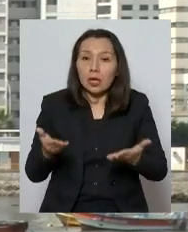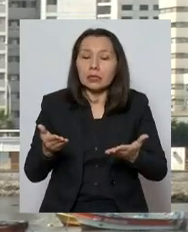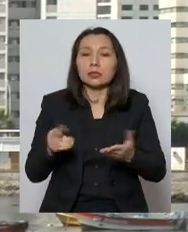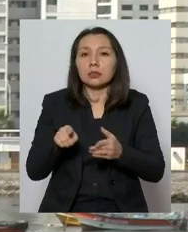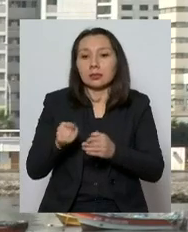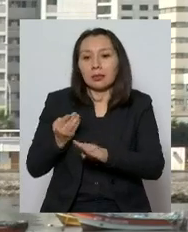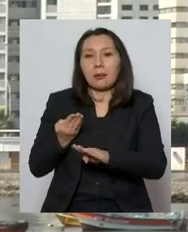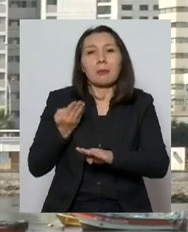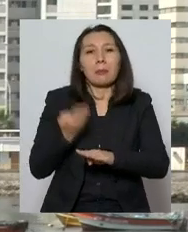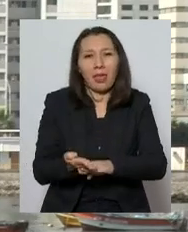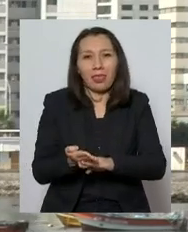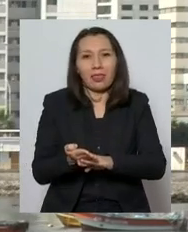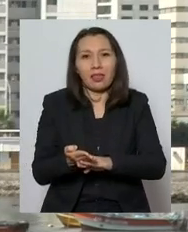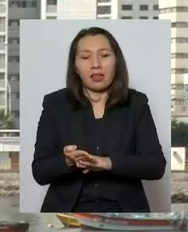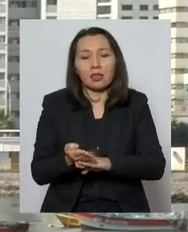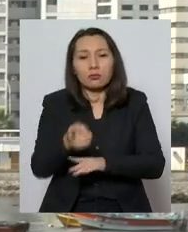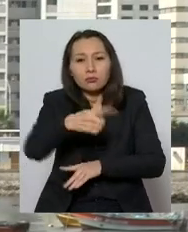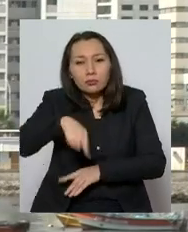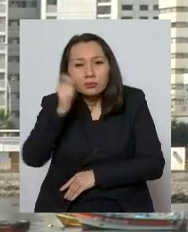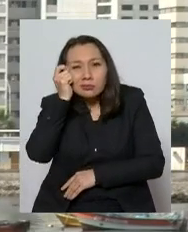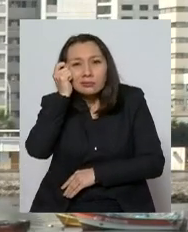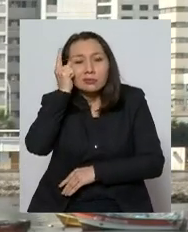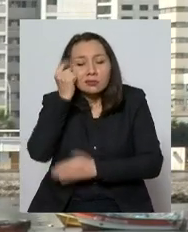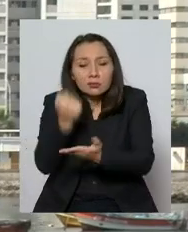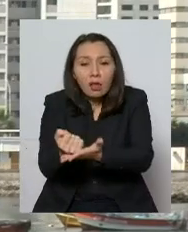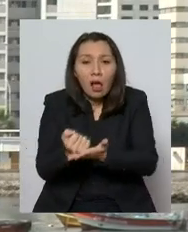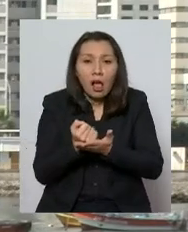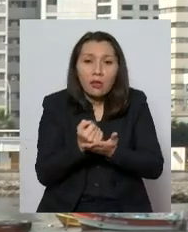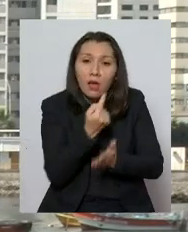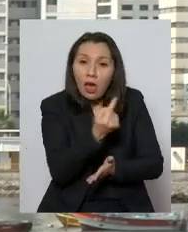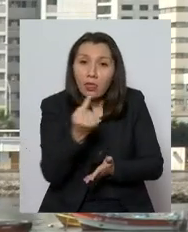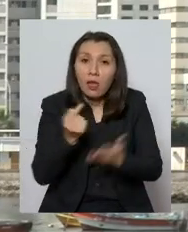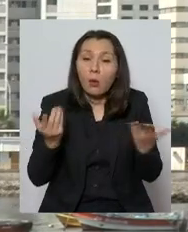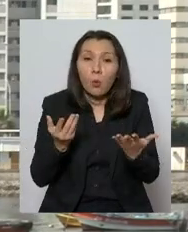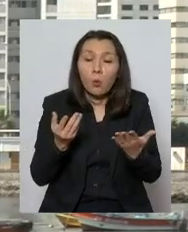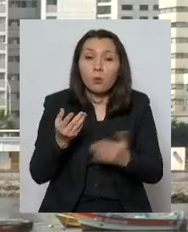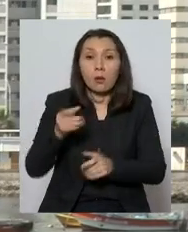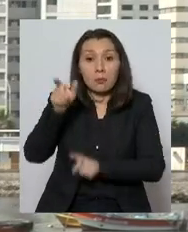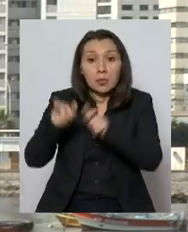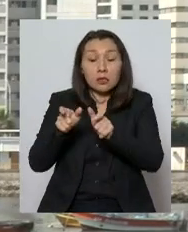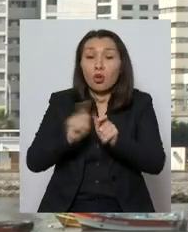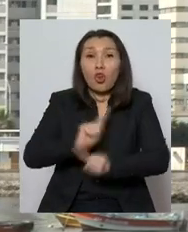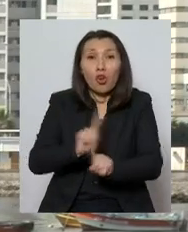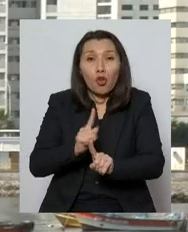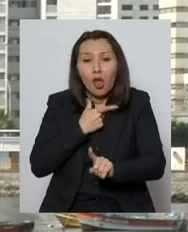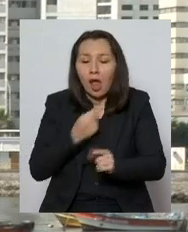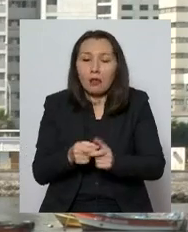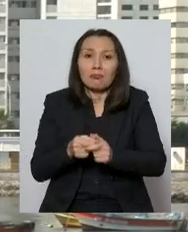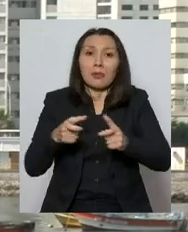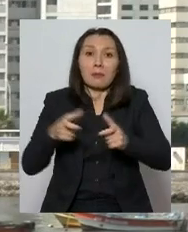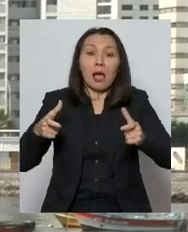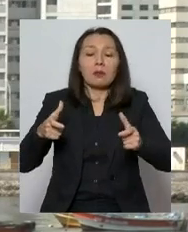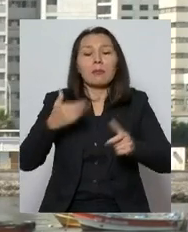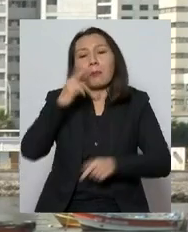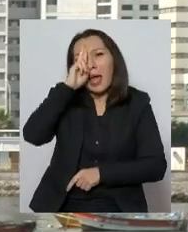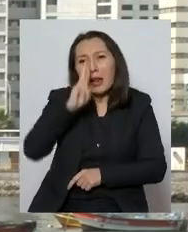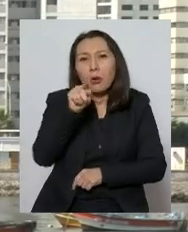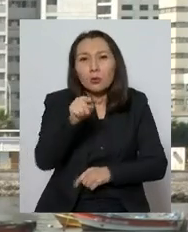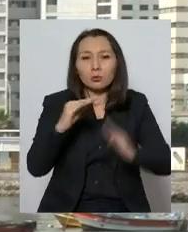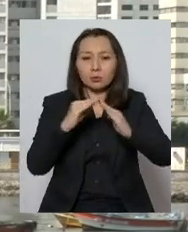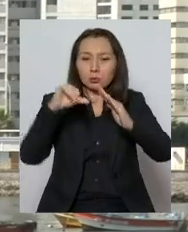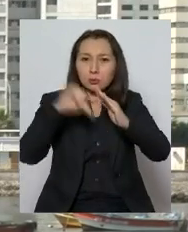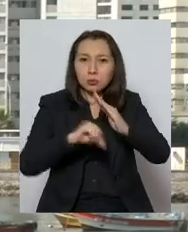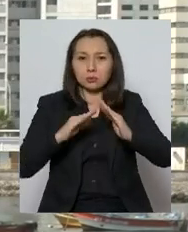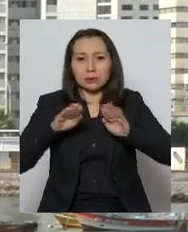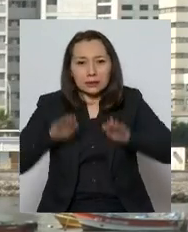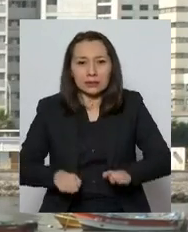además de pedir en la comprensión, la colaboración de cada cual para que el número de casos no aumente, respetar las cuarentenas, el toque